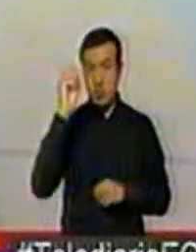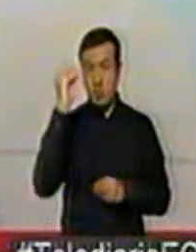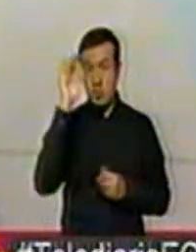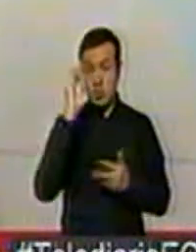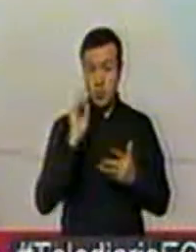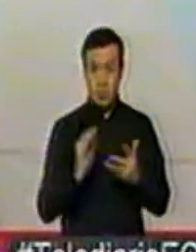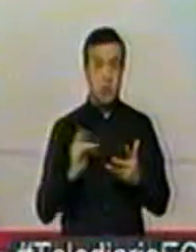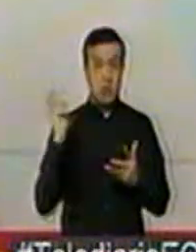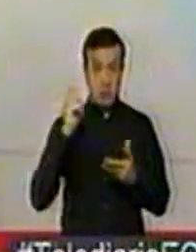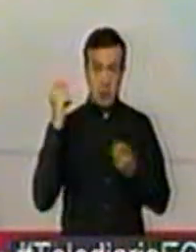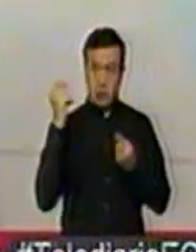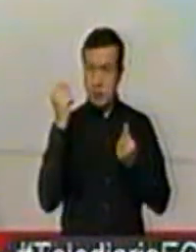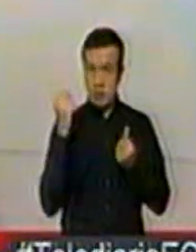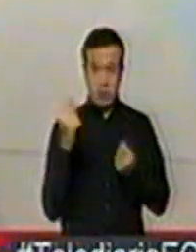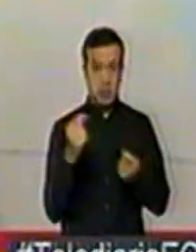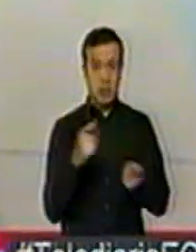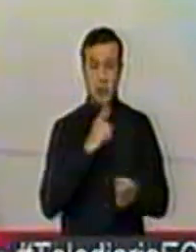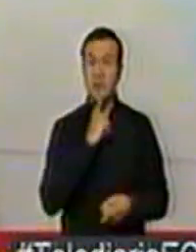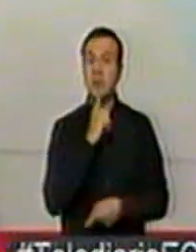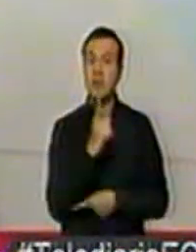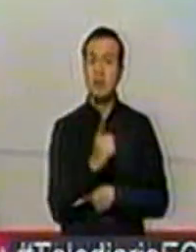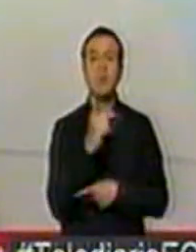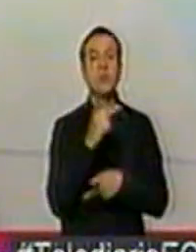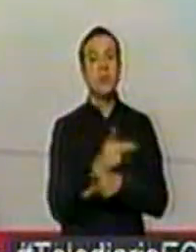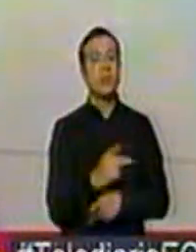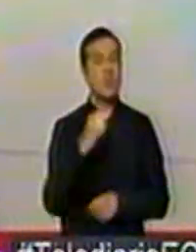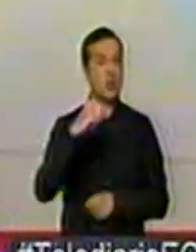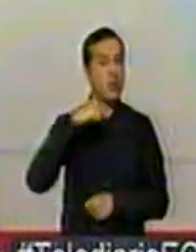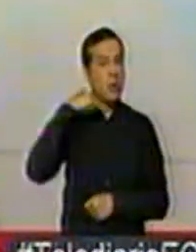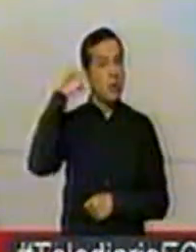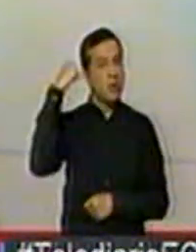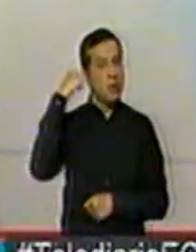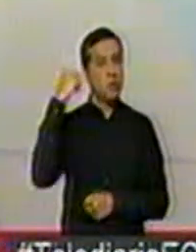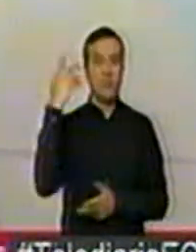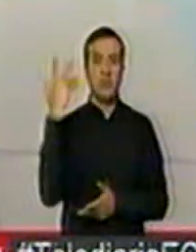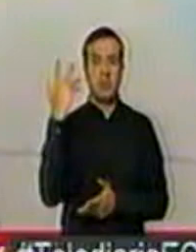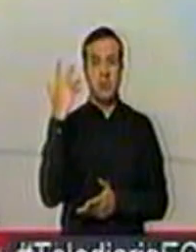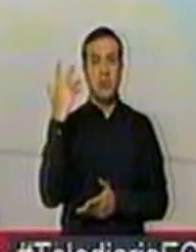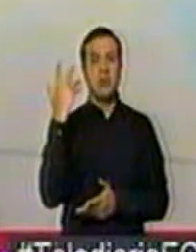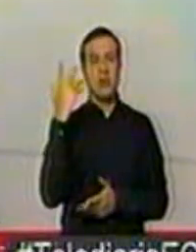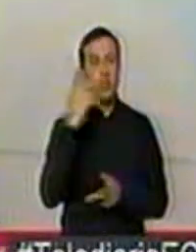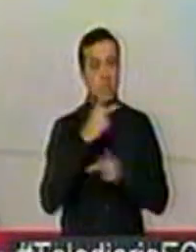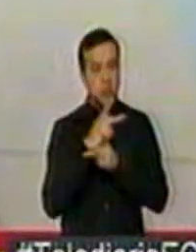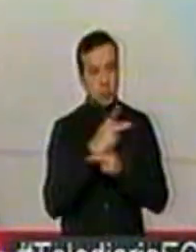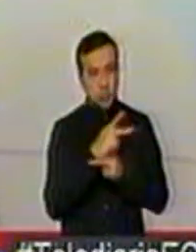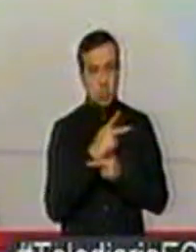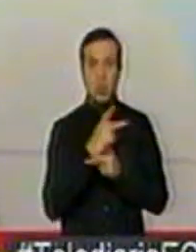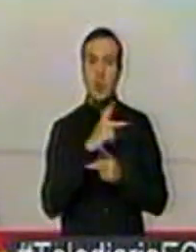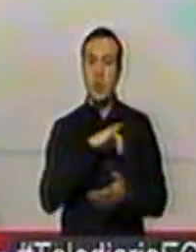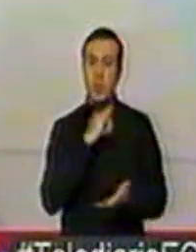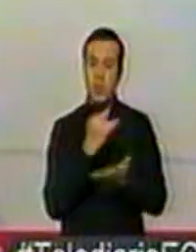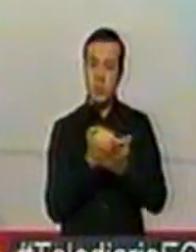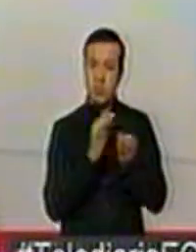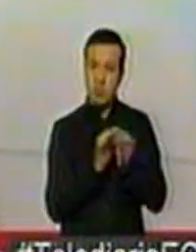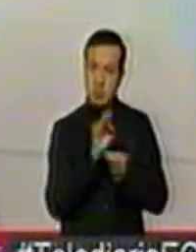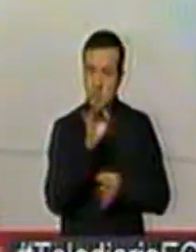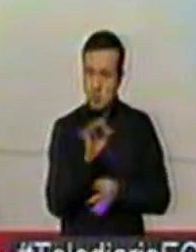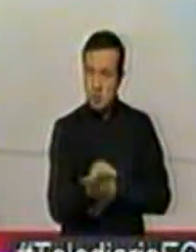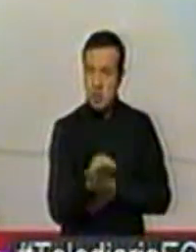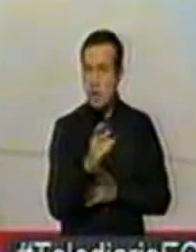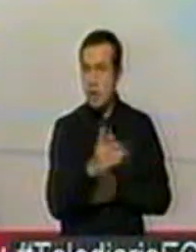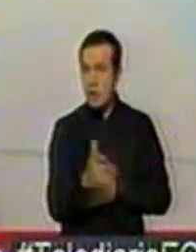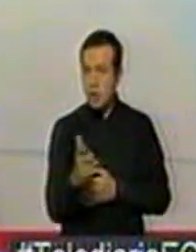debe ser invertido precisamente en la protección de derechos, en conformar consejos, juntas cantonales, en